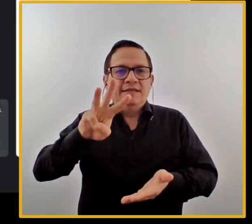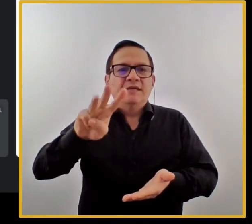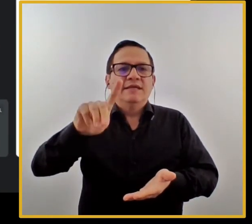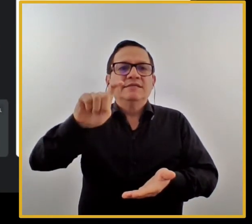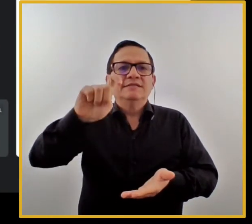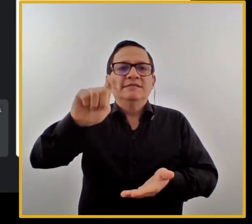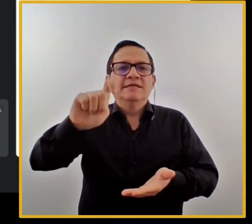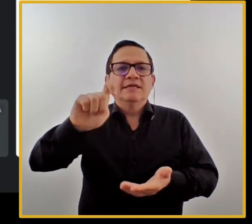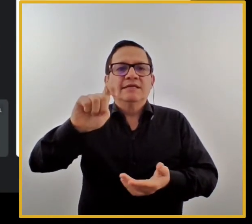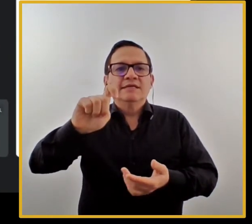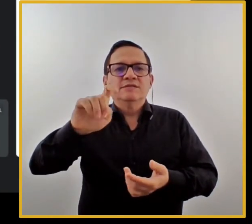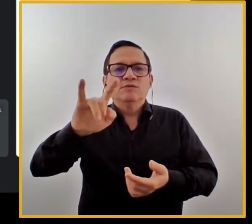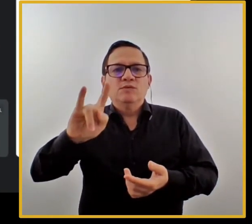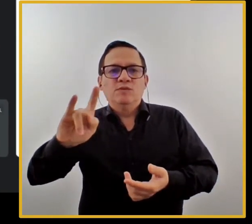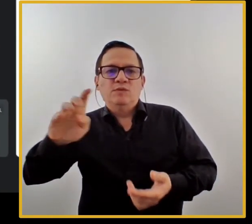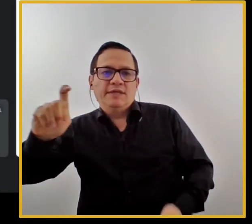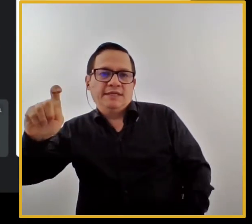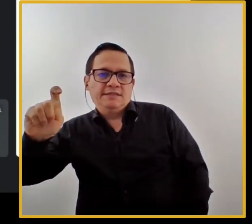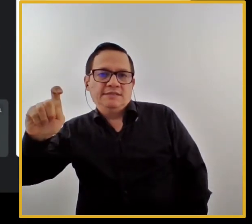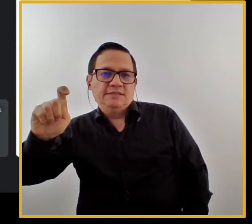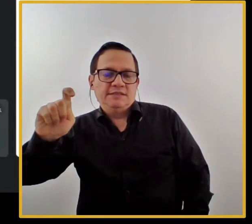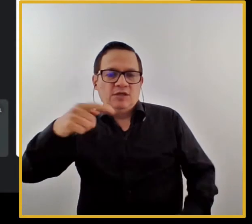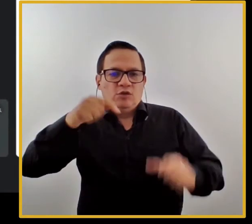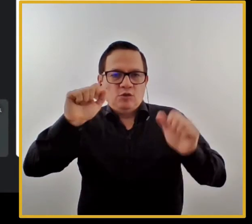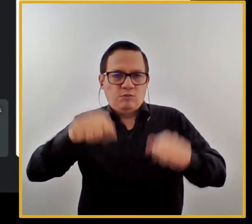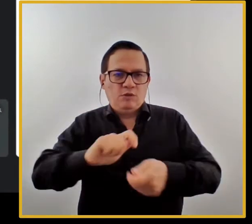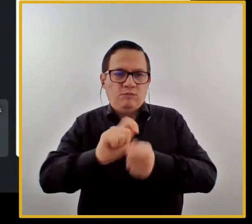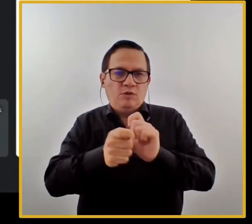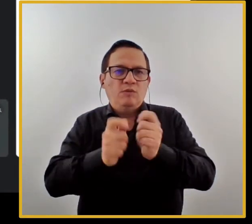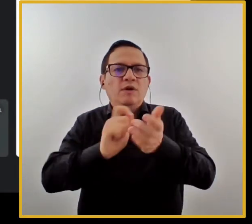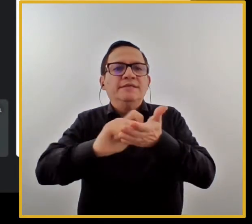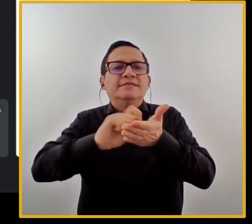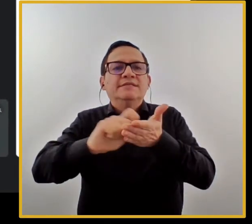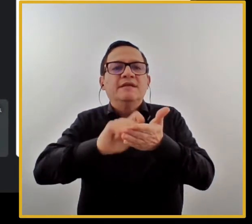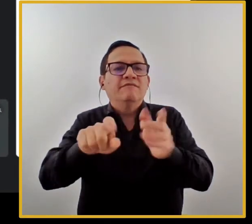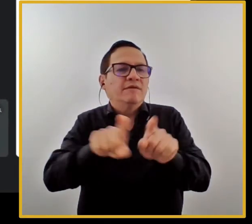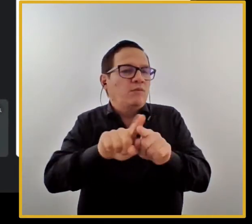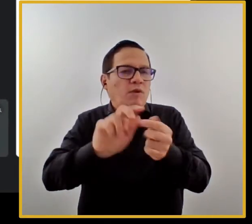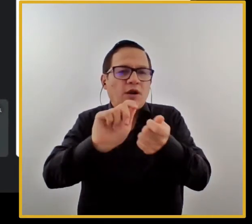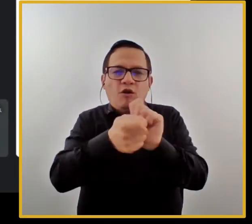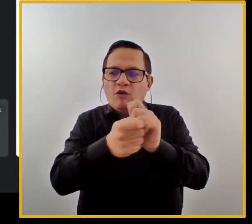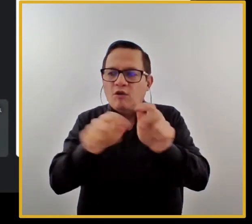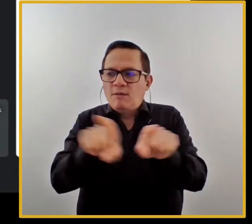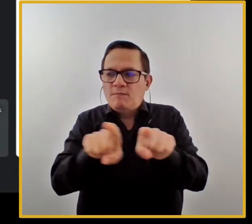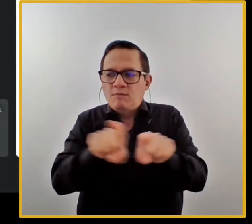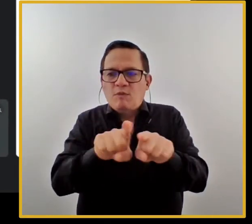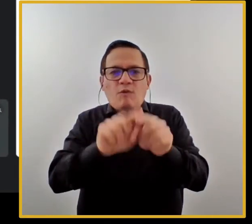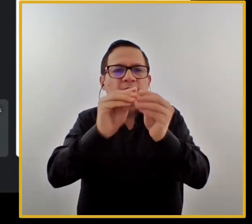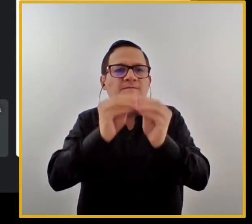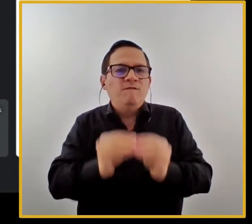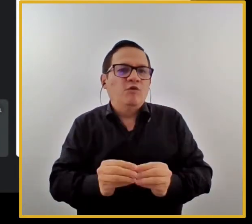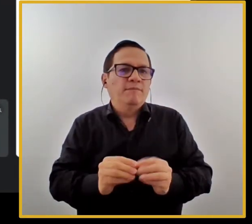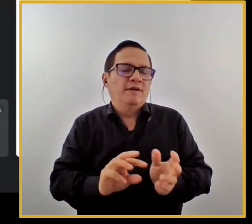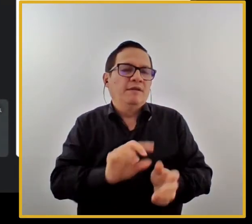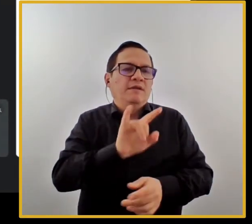por u por x. Entonces eso yo lo puedo escribir como 3ux cuadrado. ¿Sí?